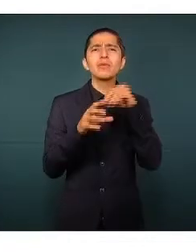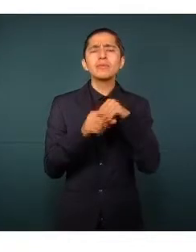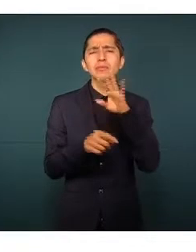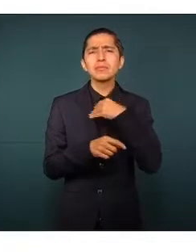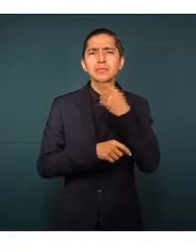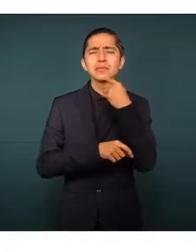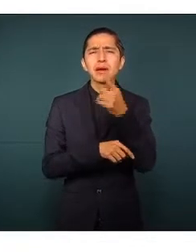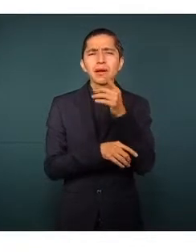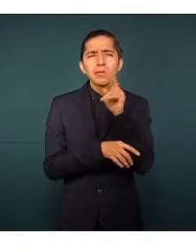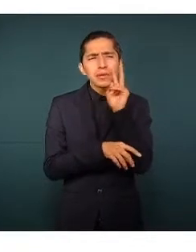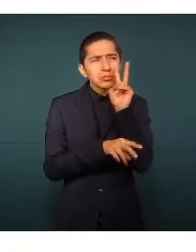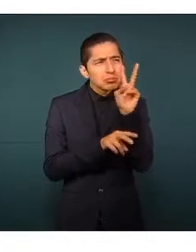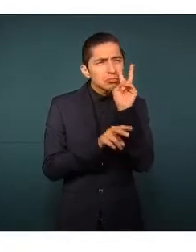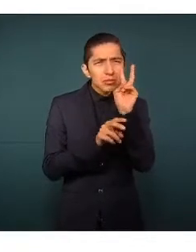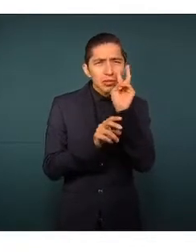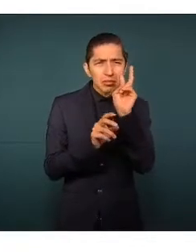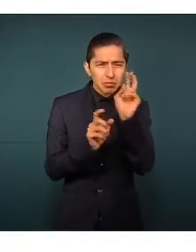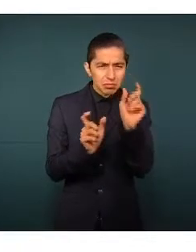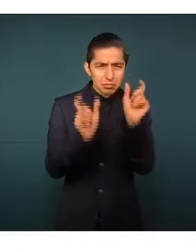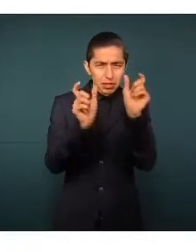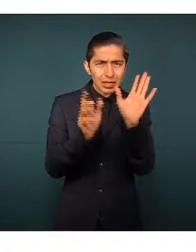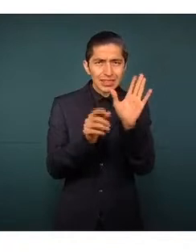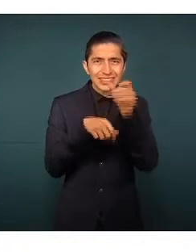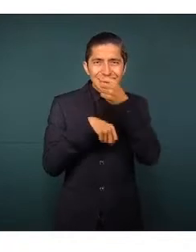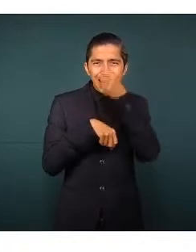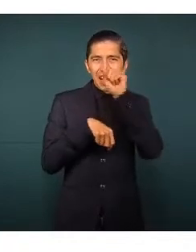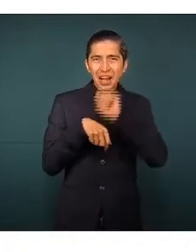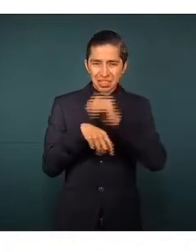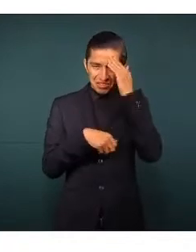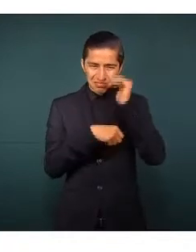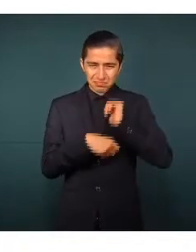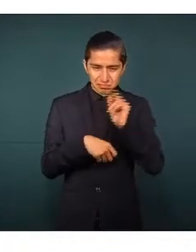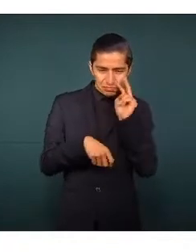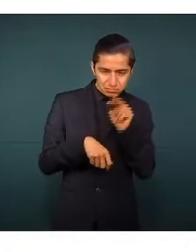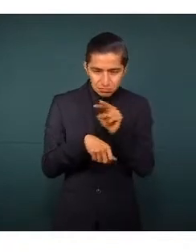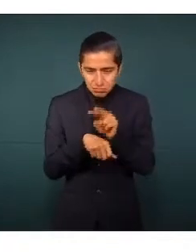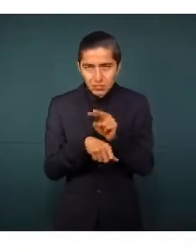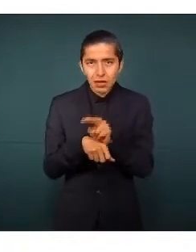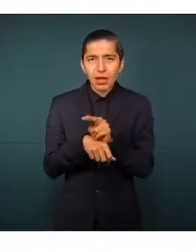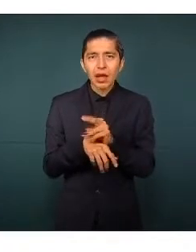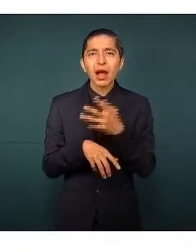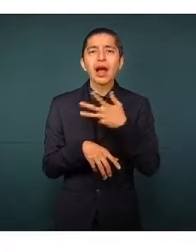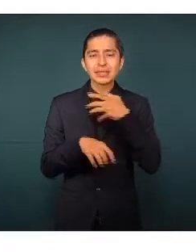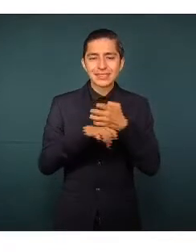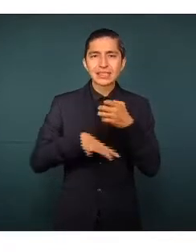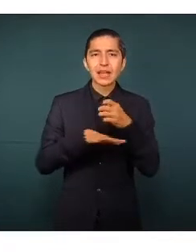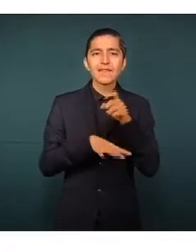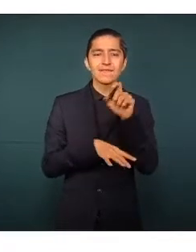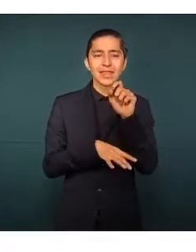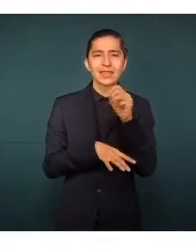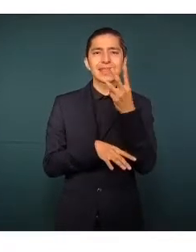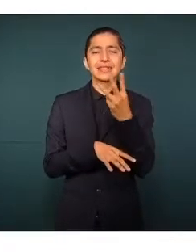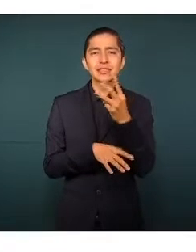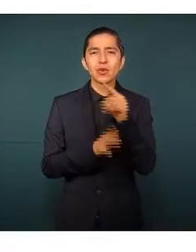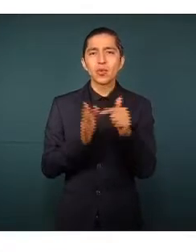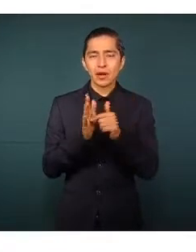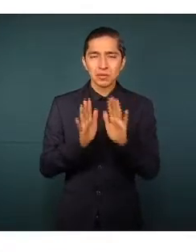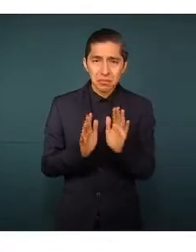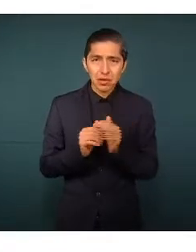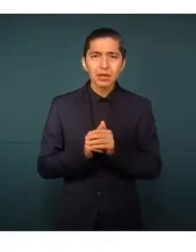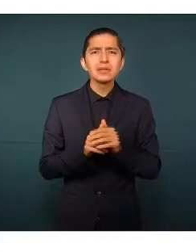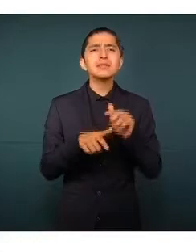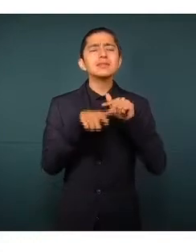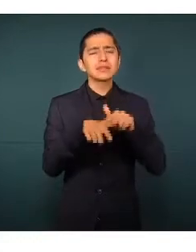estos delitos que toma en cuenta el secretariado, ocupa el Estado el 23 lugar. La que sigue, por